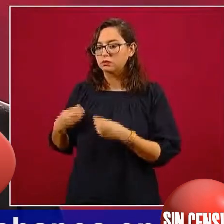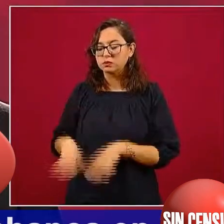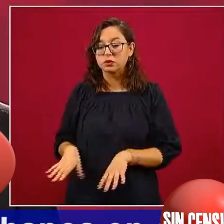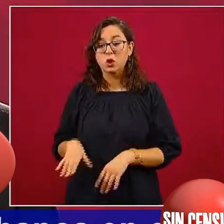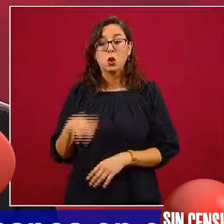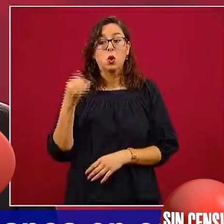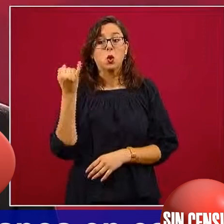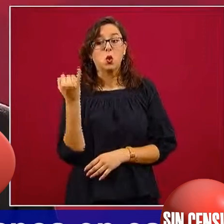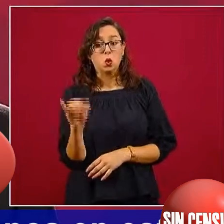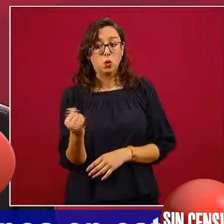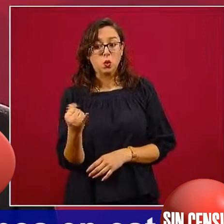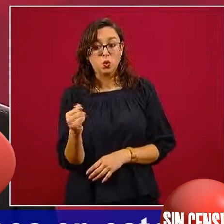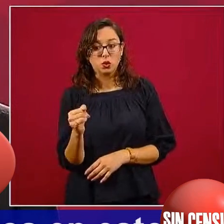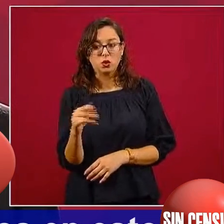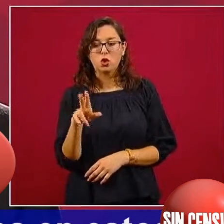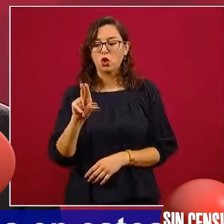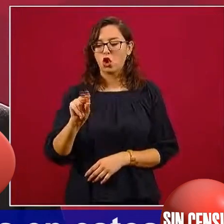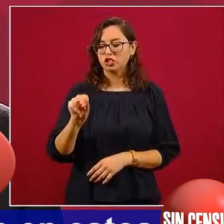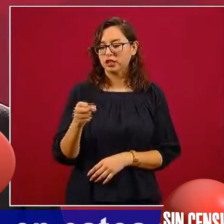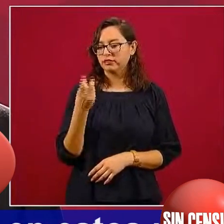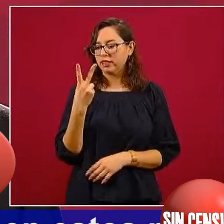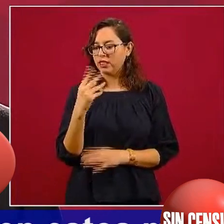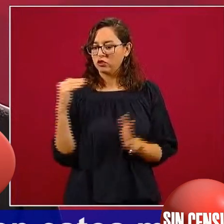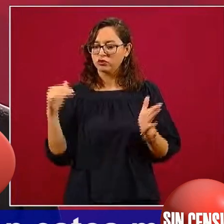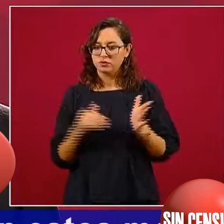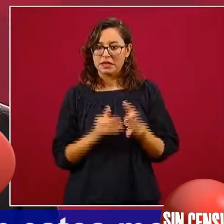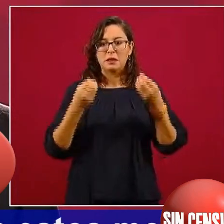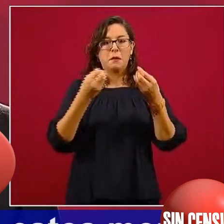y junio menos 82,000.